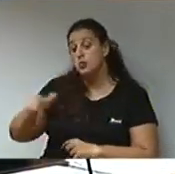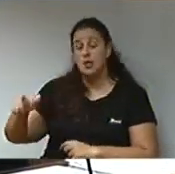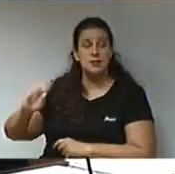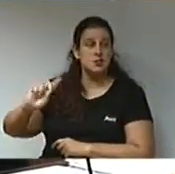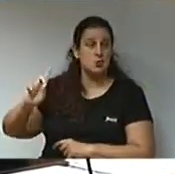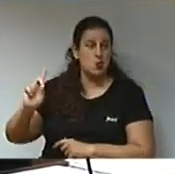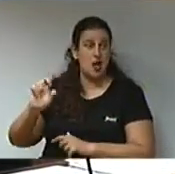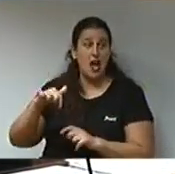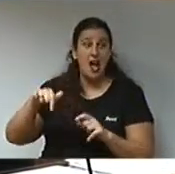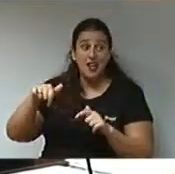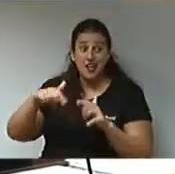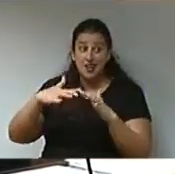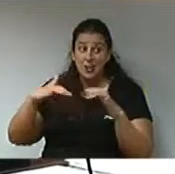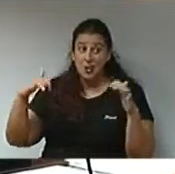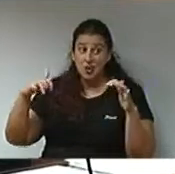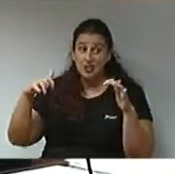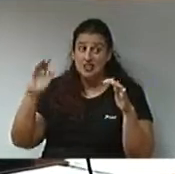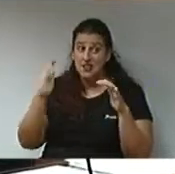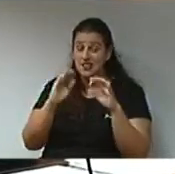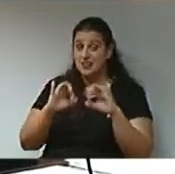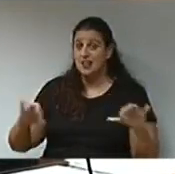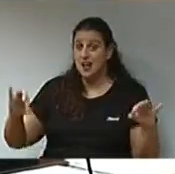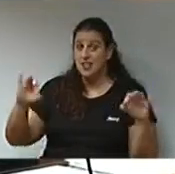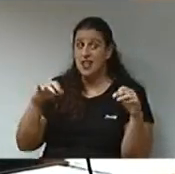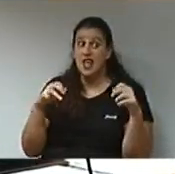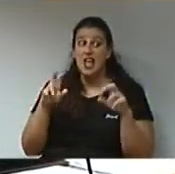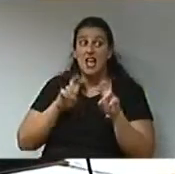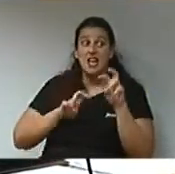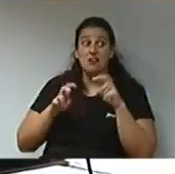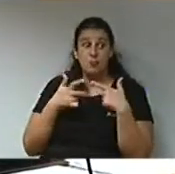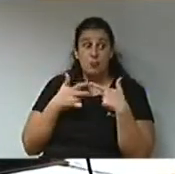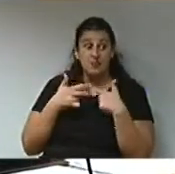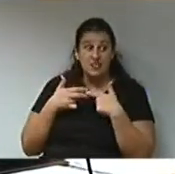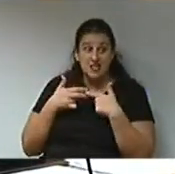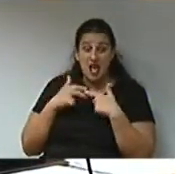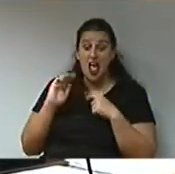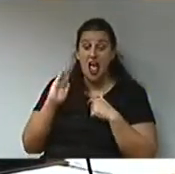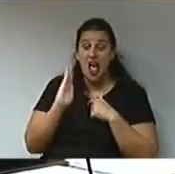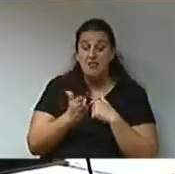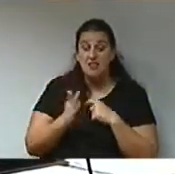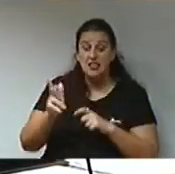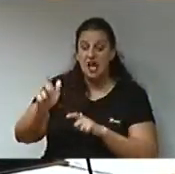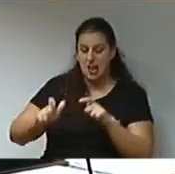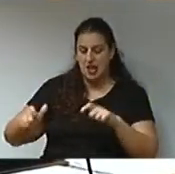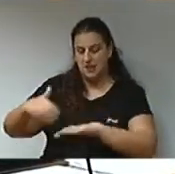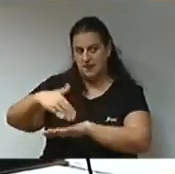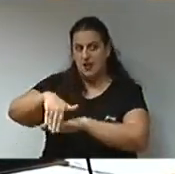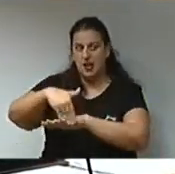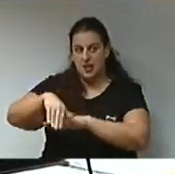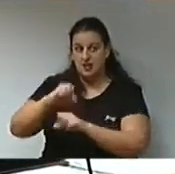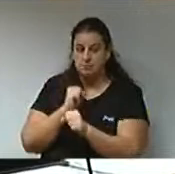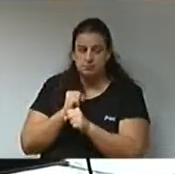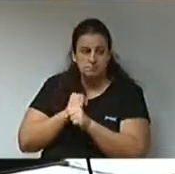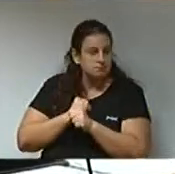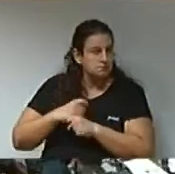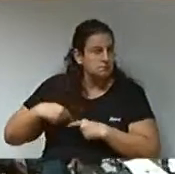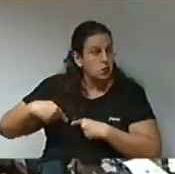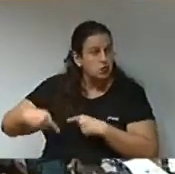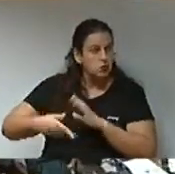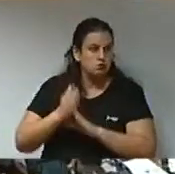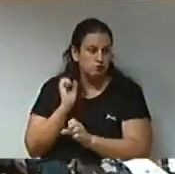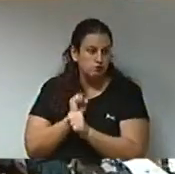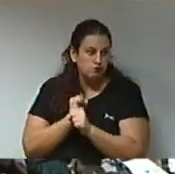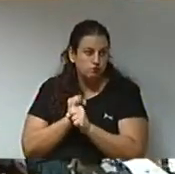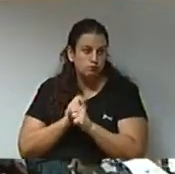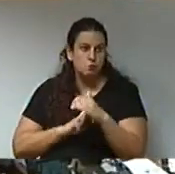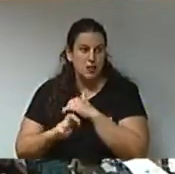a nadie de esta Cámara. Nuestra reforma fiscal afecta a la gente, a esa gente de la calle, a esa gente que trabaja todos los días para ir a trabajar en